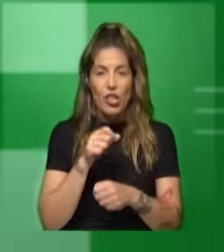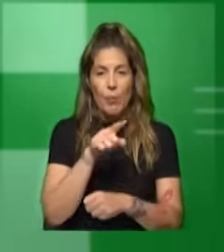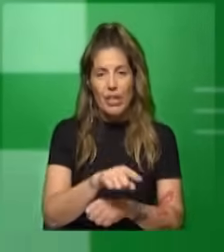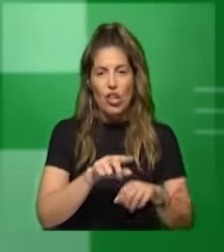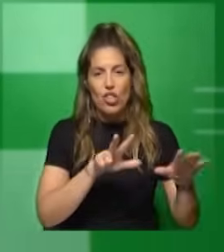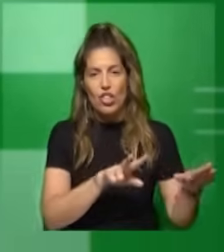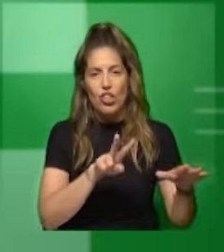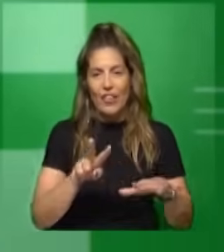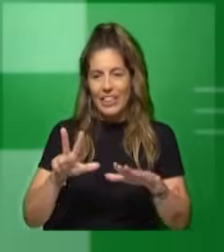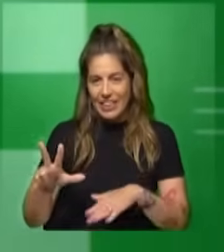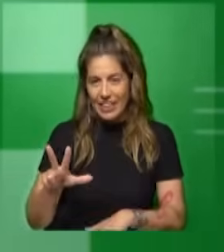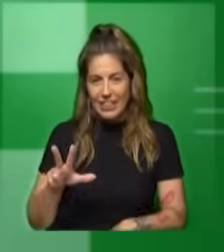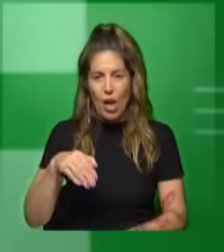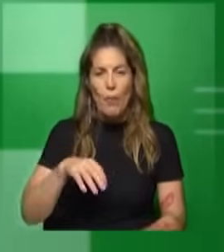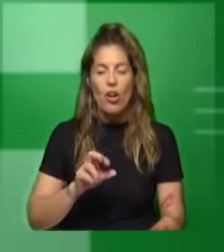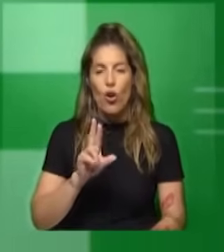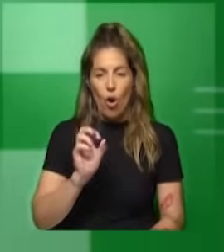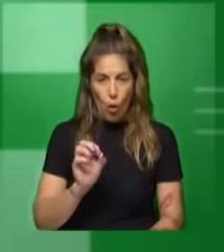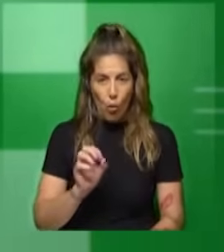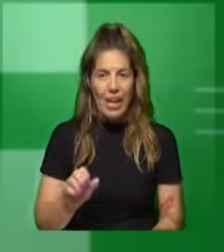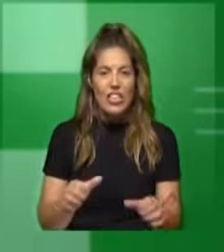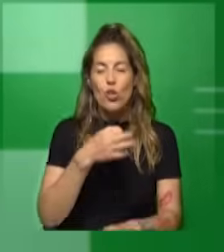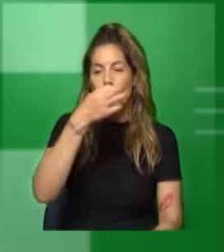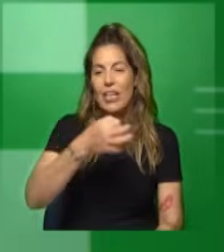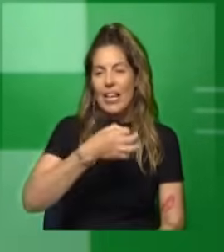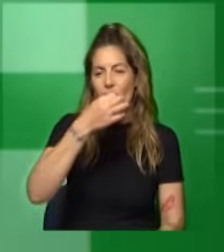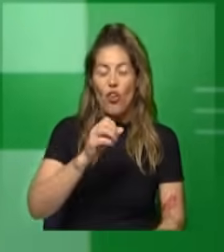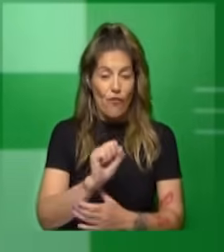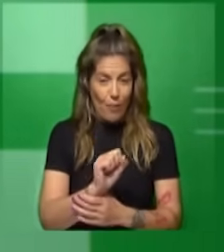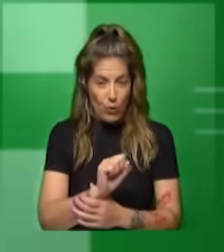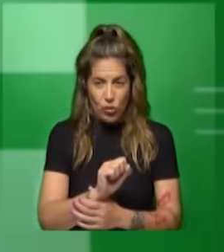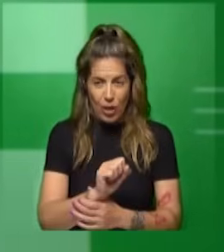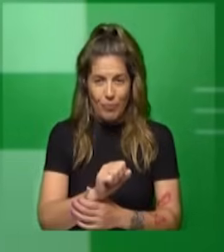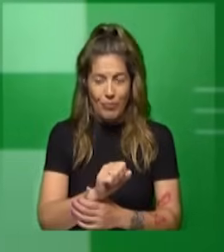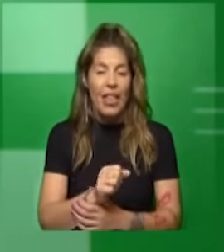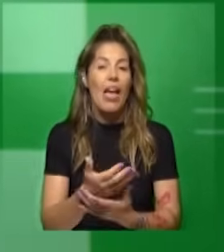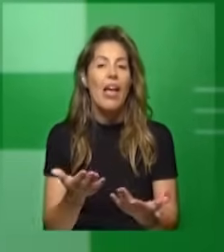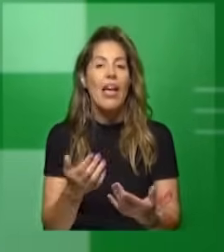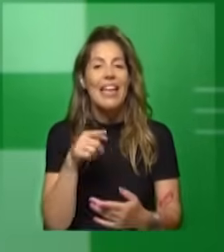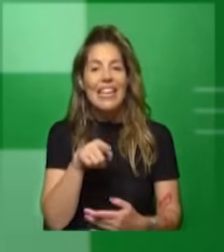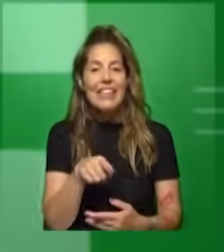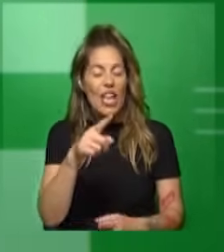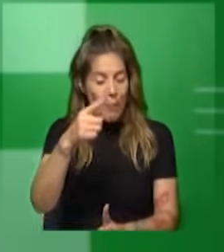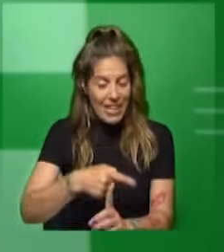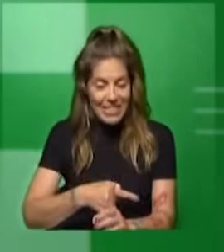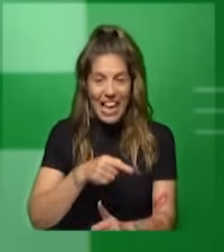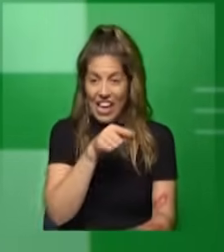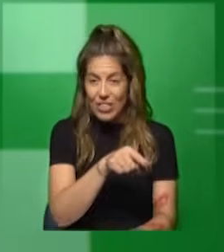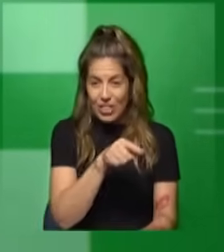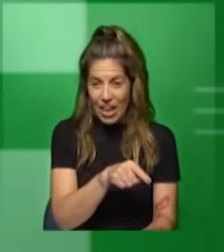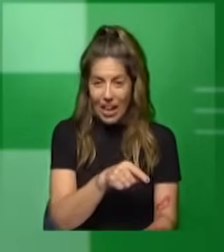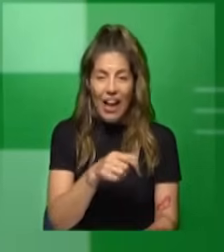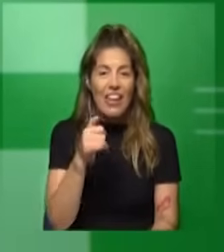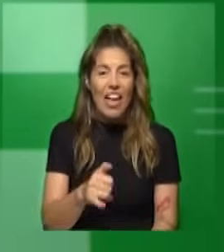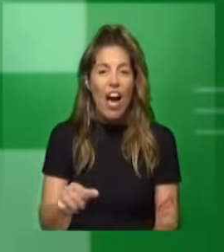fue que James Monroe hizo su famosa declaración. Mira, este mes allá han